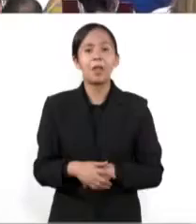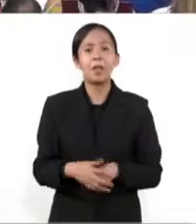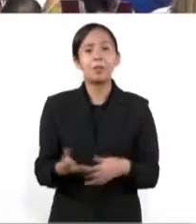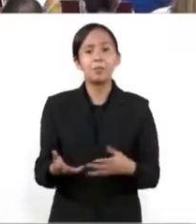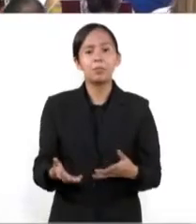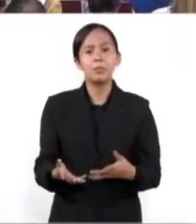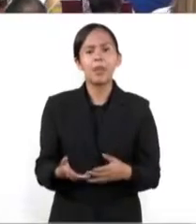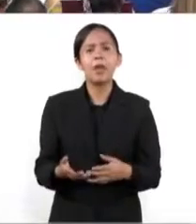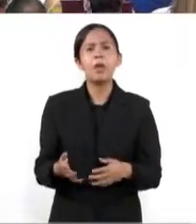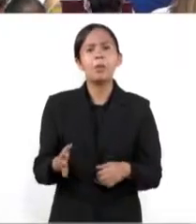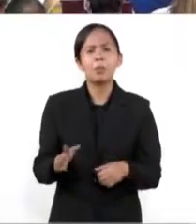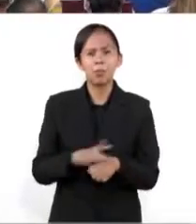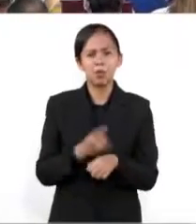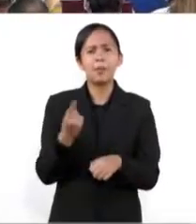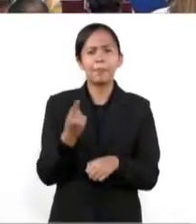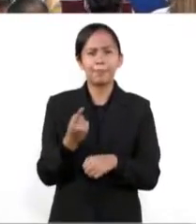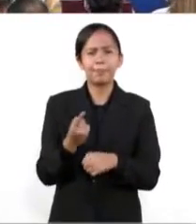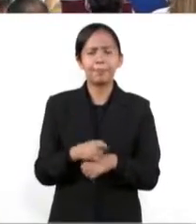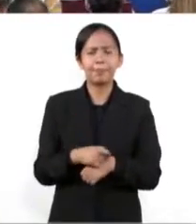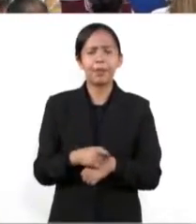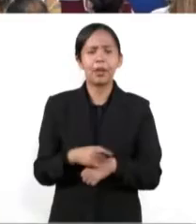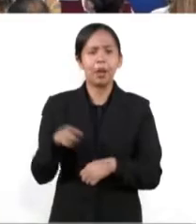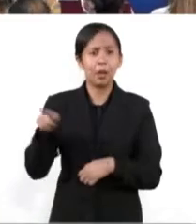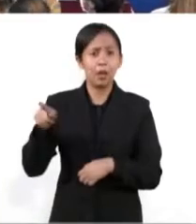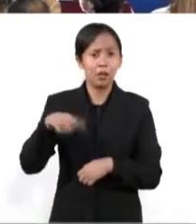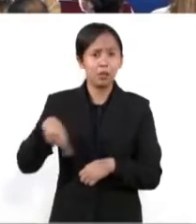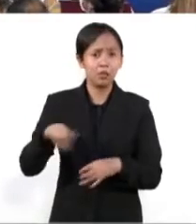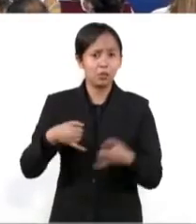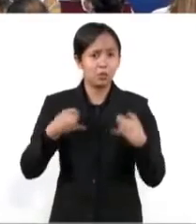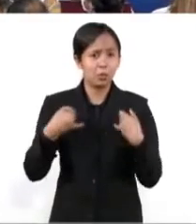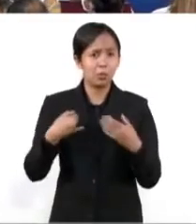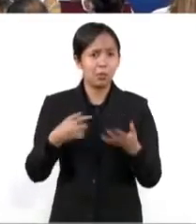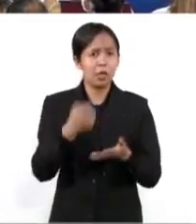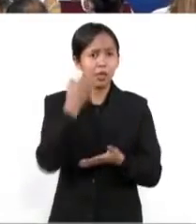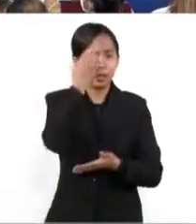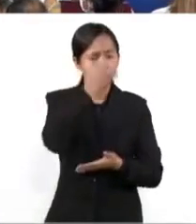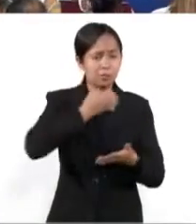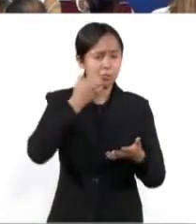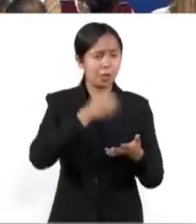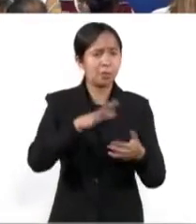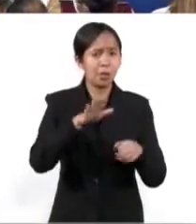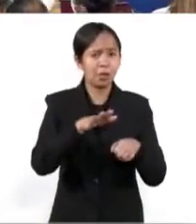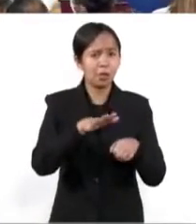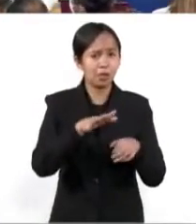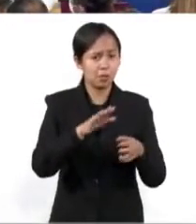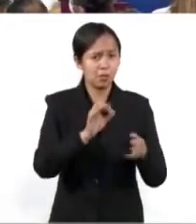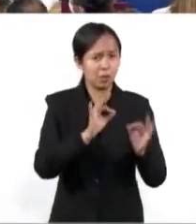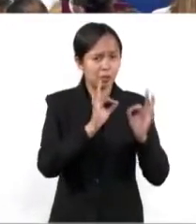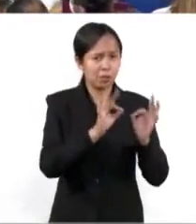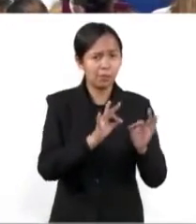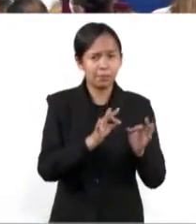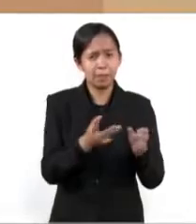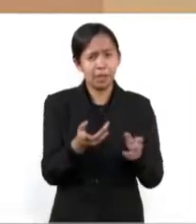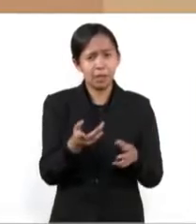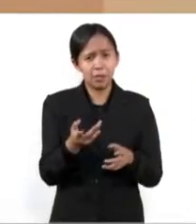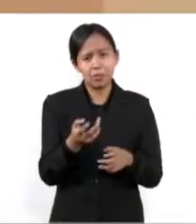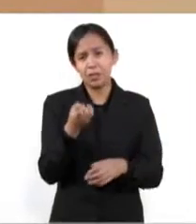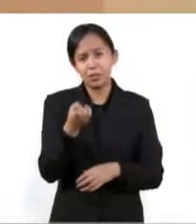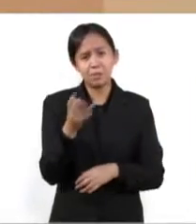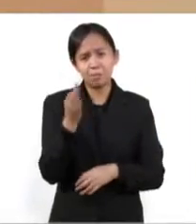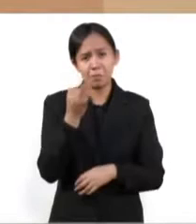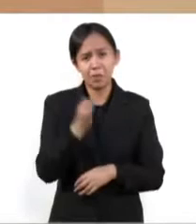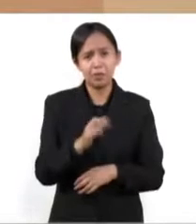Porque es falso que un joven no pase un examen de admisión. En realidad es que no